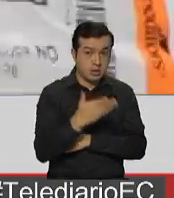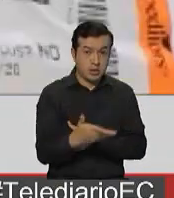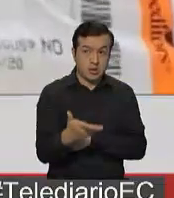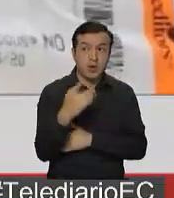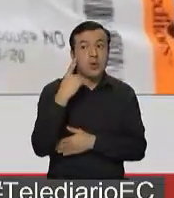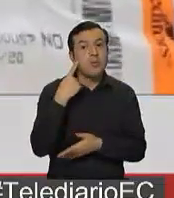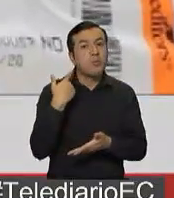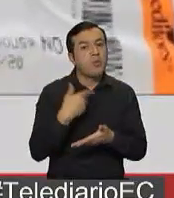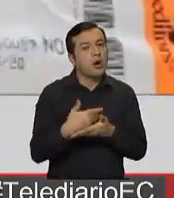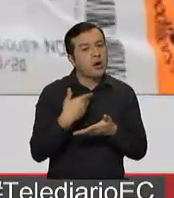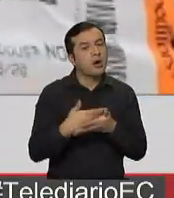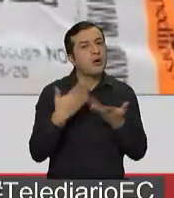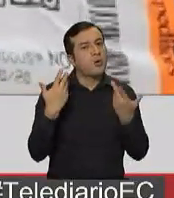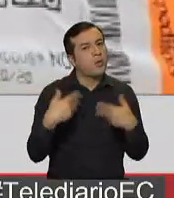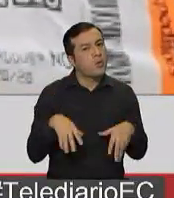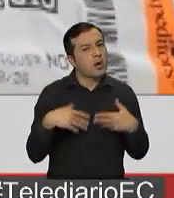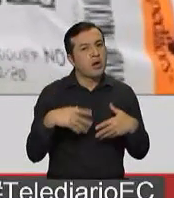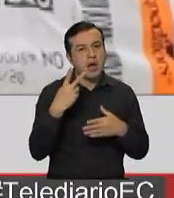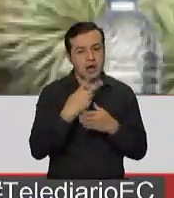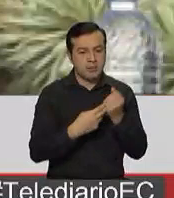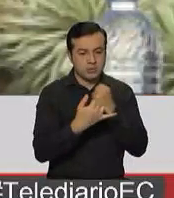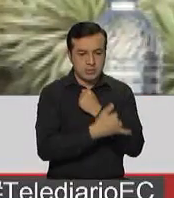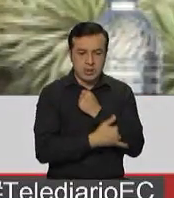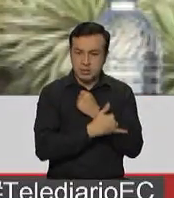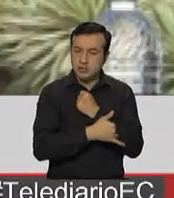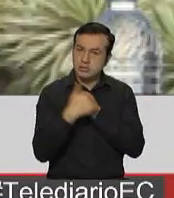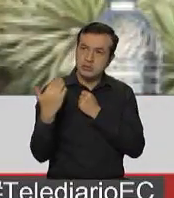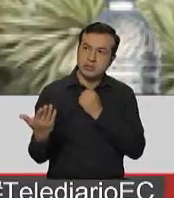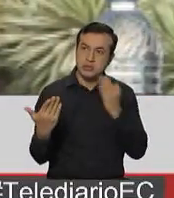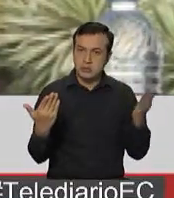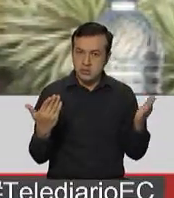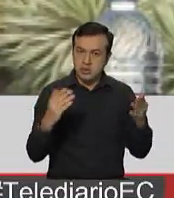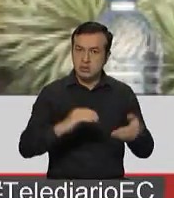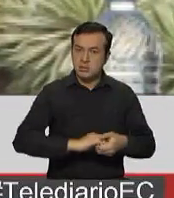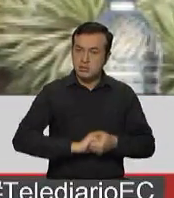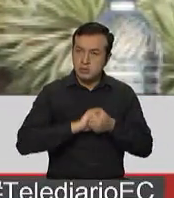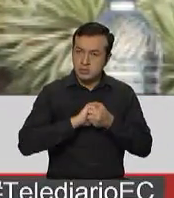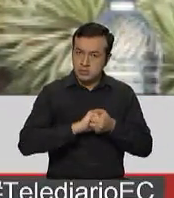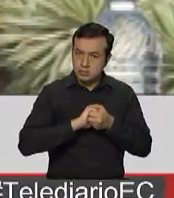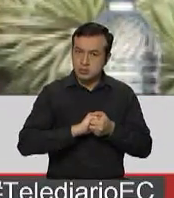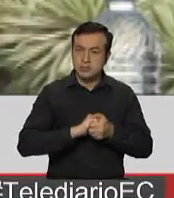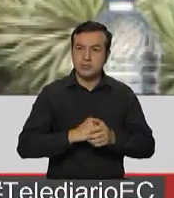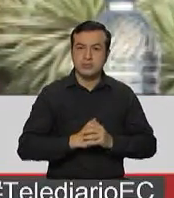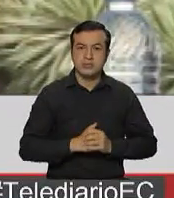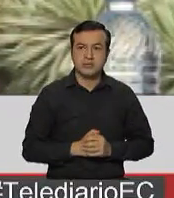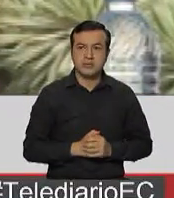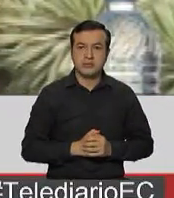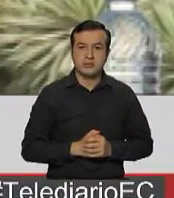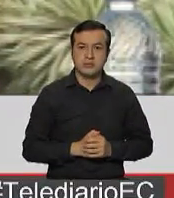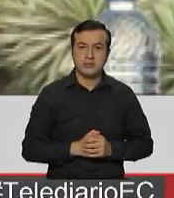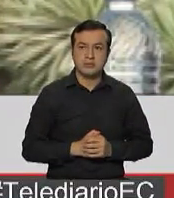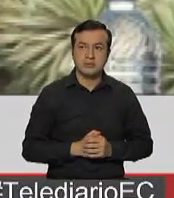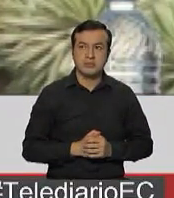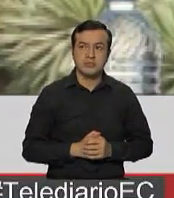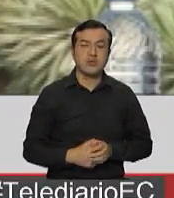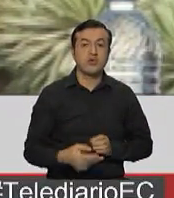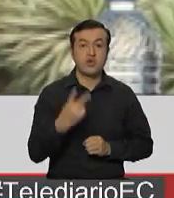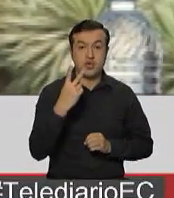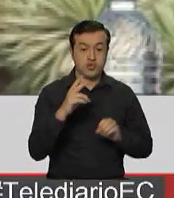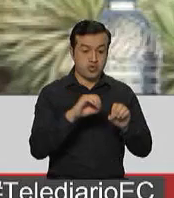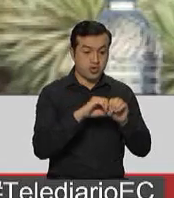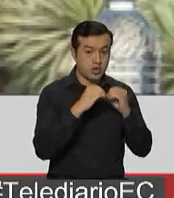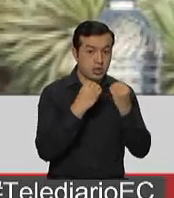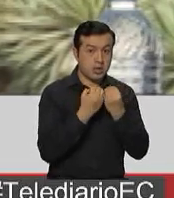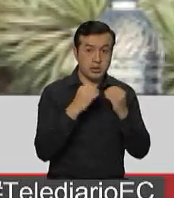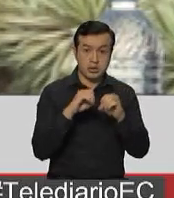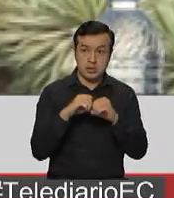una muestra de la hermandad entre ambos países. Direct Relief y Healing Hands son dos organizaciones amigas